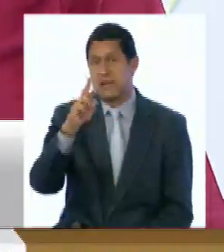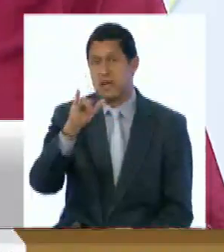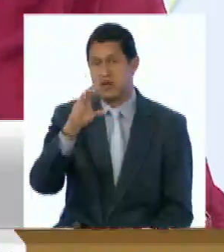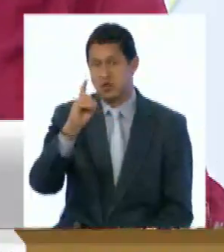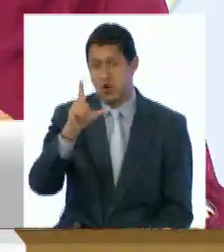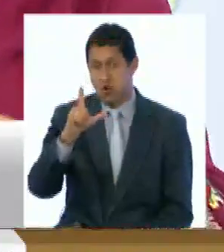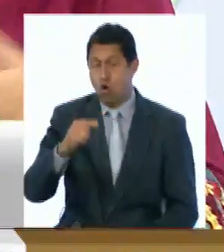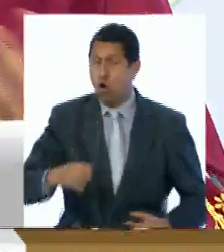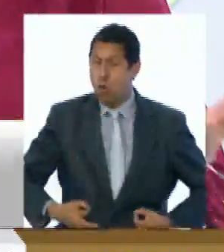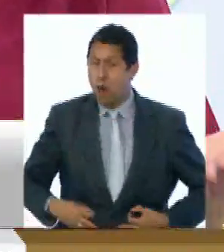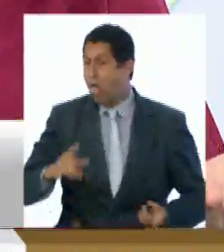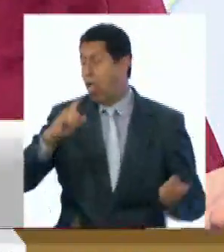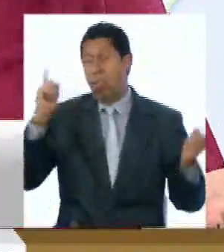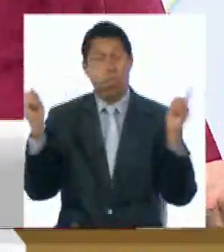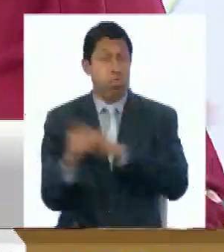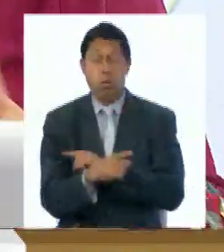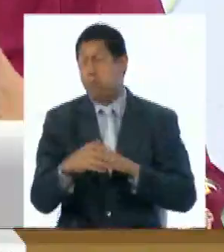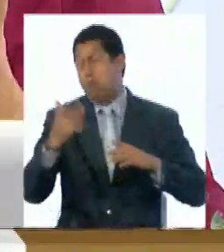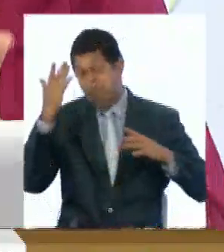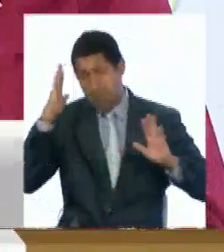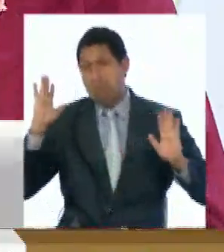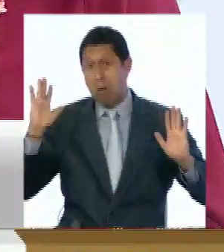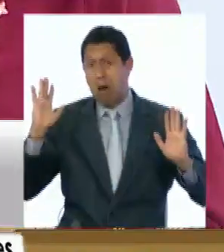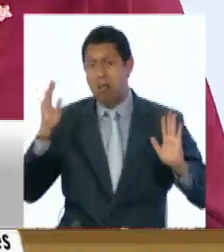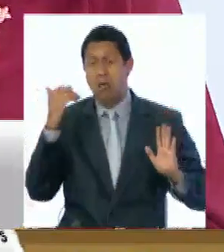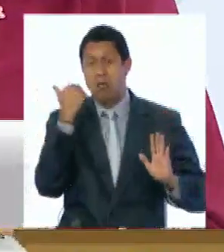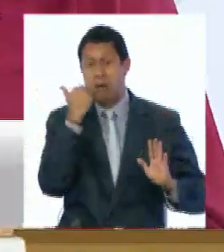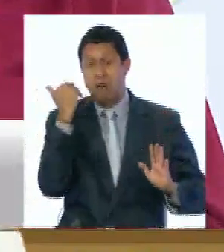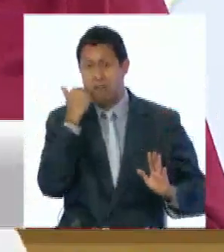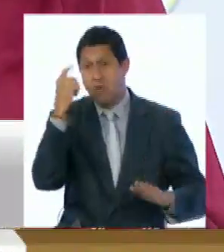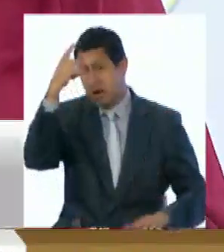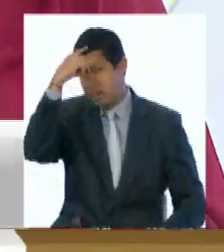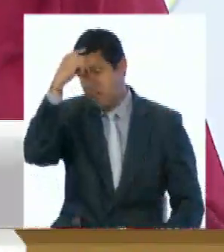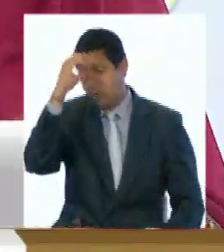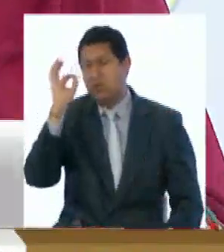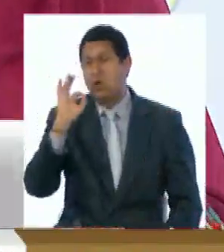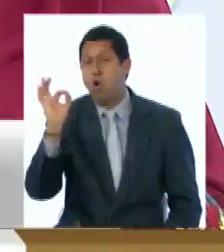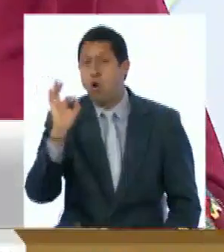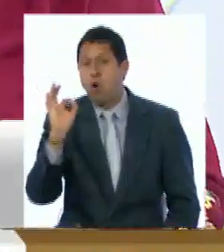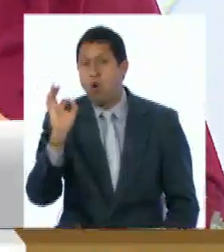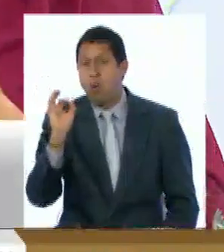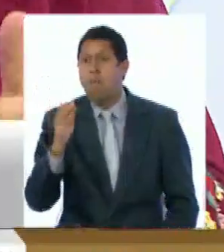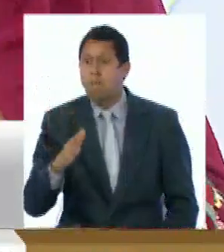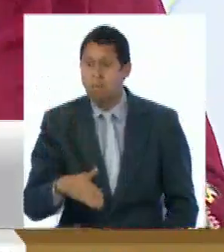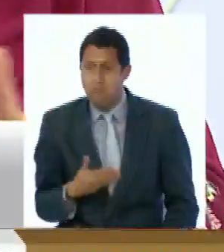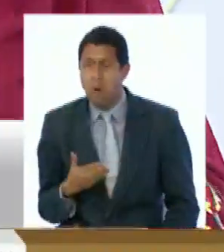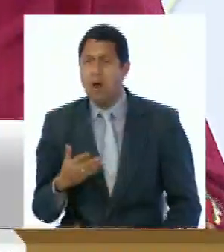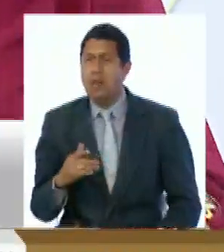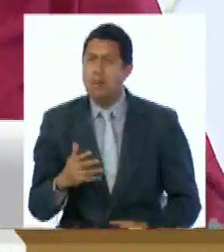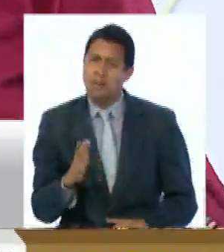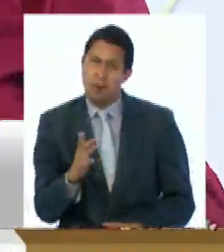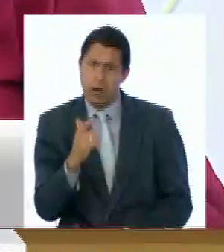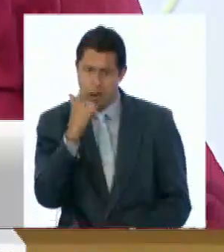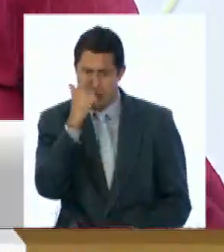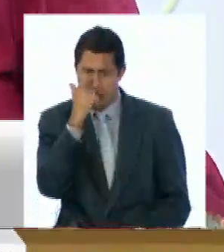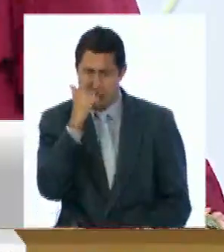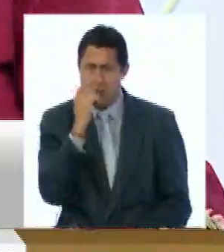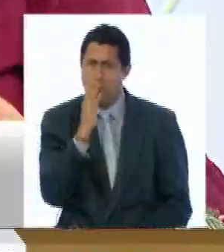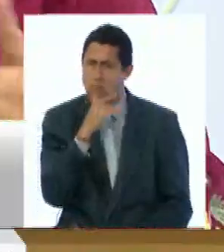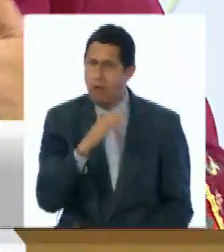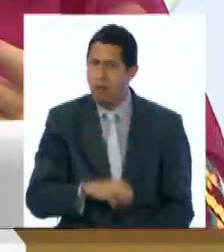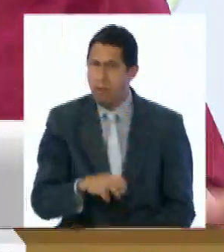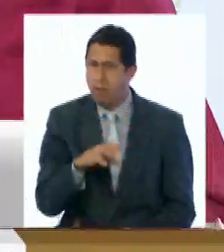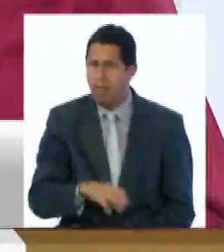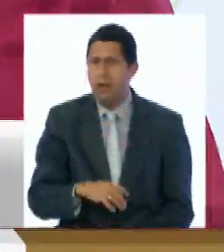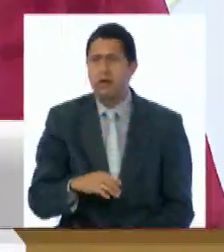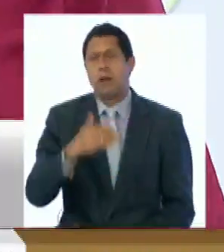ovarios y todo eso está alterado pues puede haber una patología hipofisaria o puedes estar entrando por ejemplo en una menopausia y se